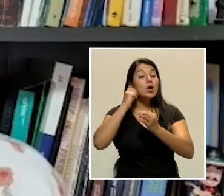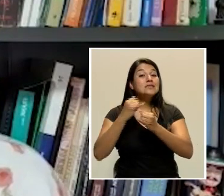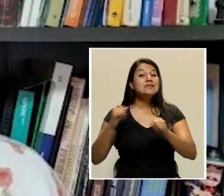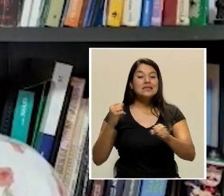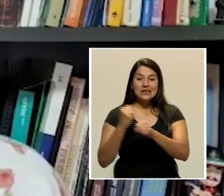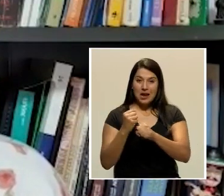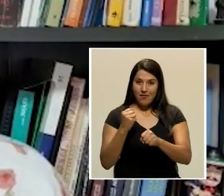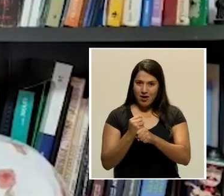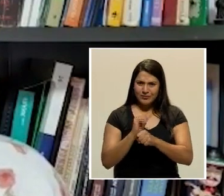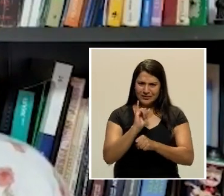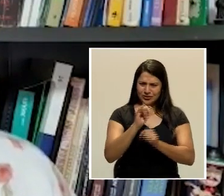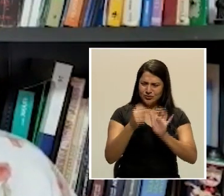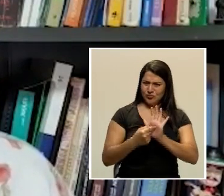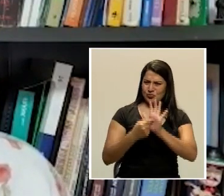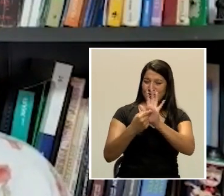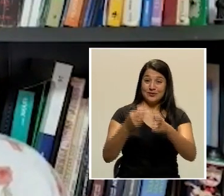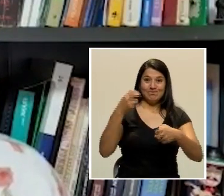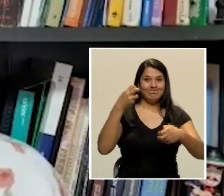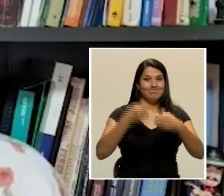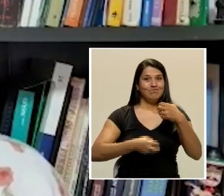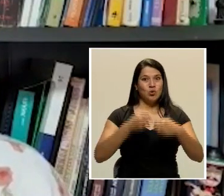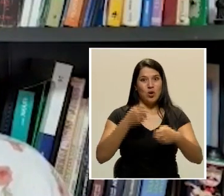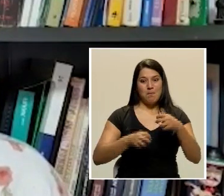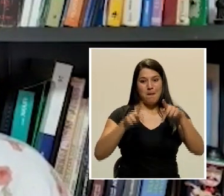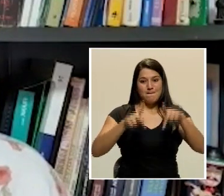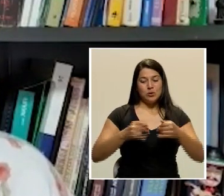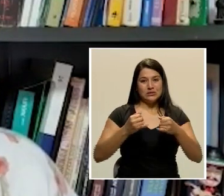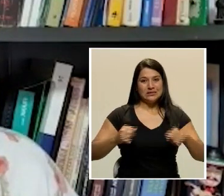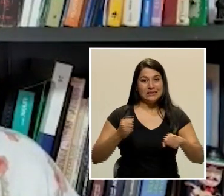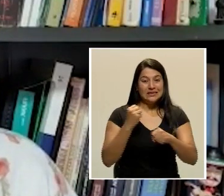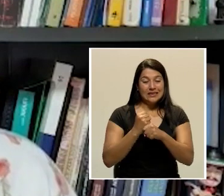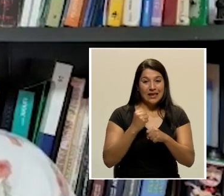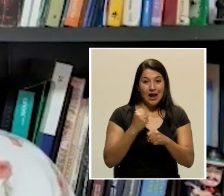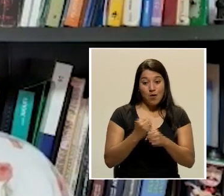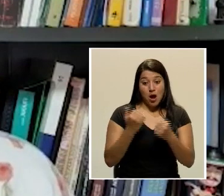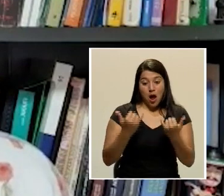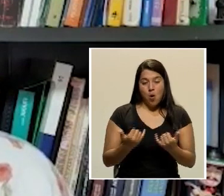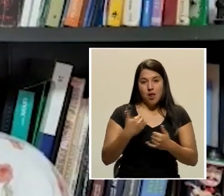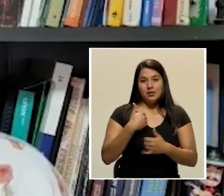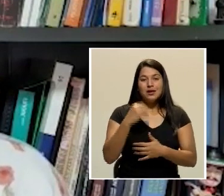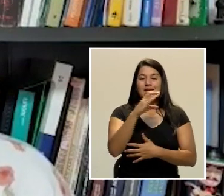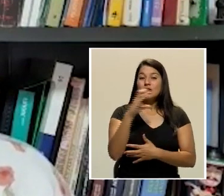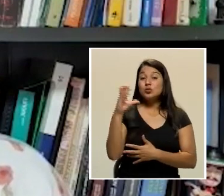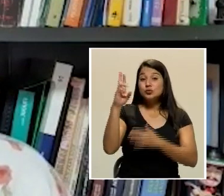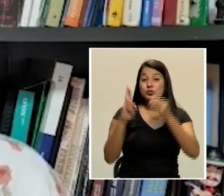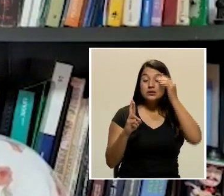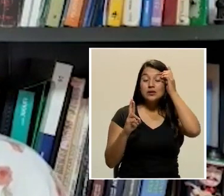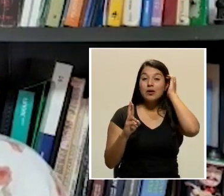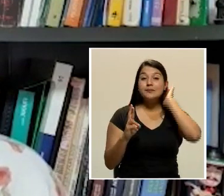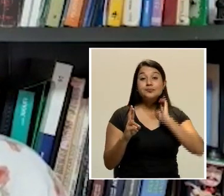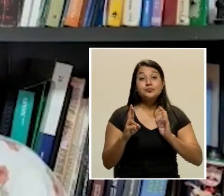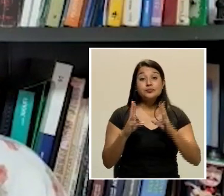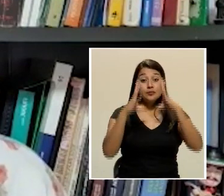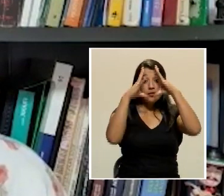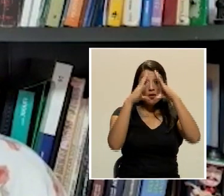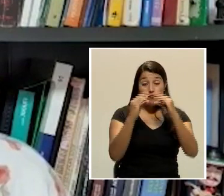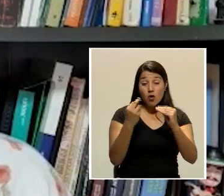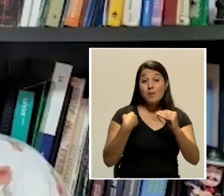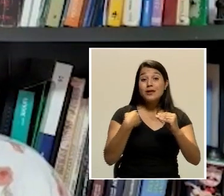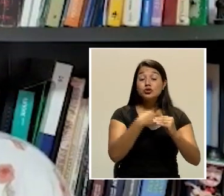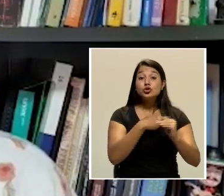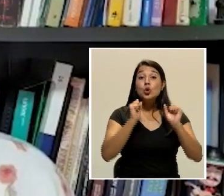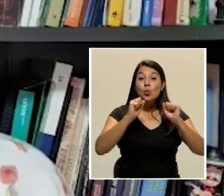una verdadera crisis de empleo y humanitaria que está viviendo el país. Dentro de los datos más que podríamos resaltar en